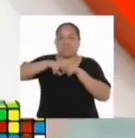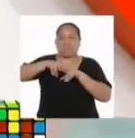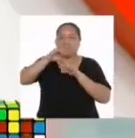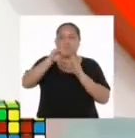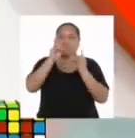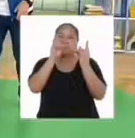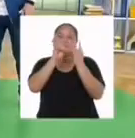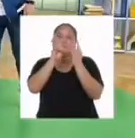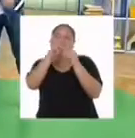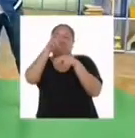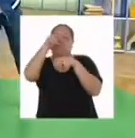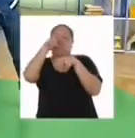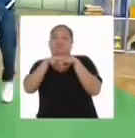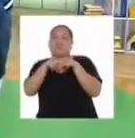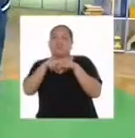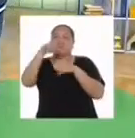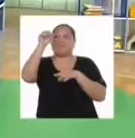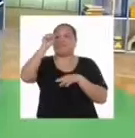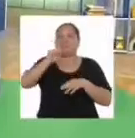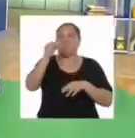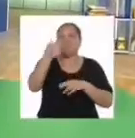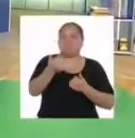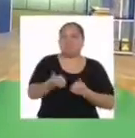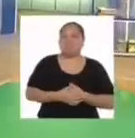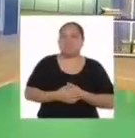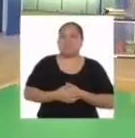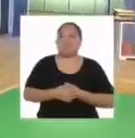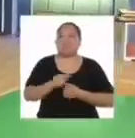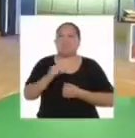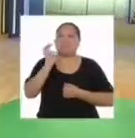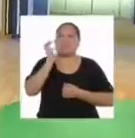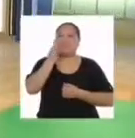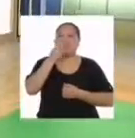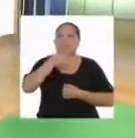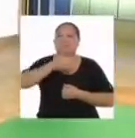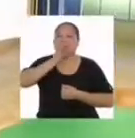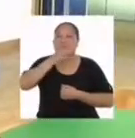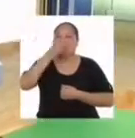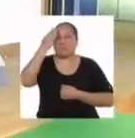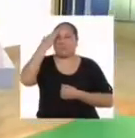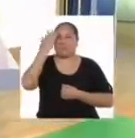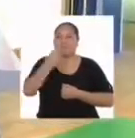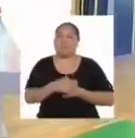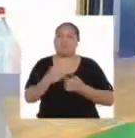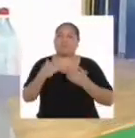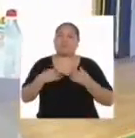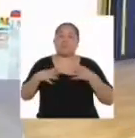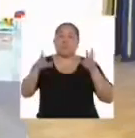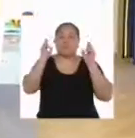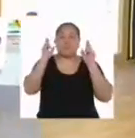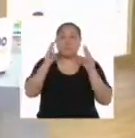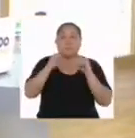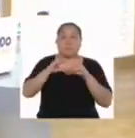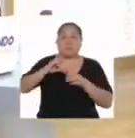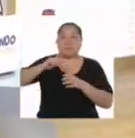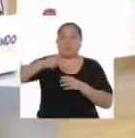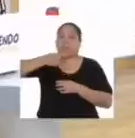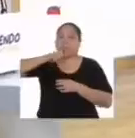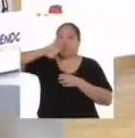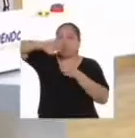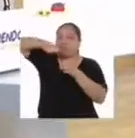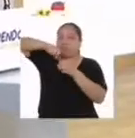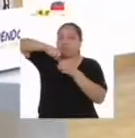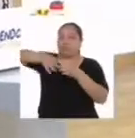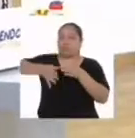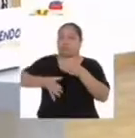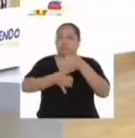o echados en una cama. Así es, Rebot. Qué rica esta agua, ¿sabes? Tengo mucha suerte de poder abrir un caño en mi casa